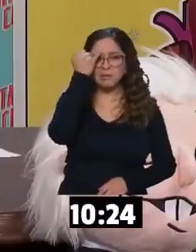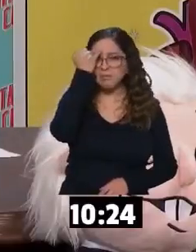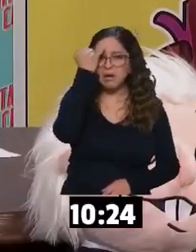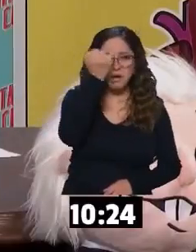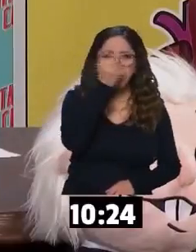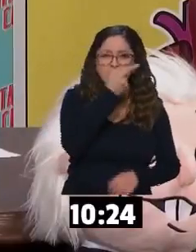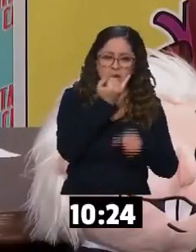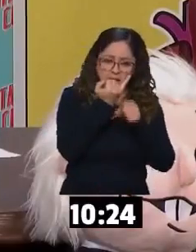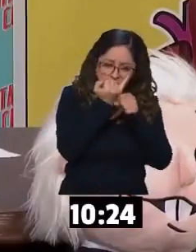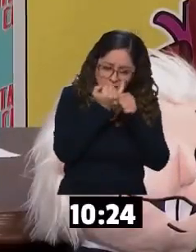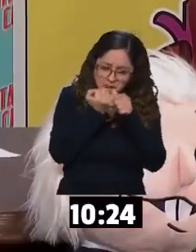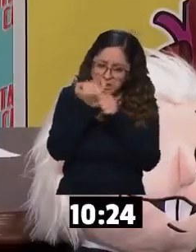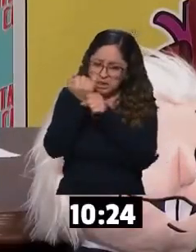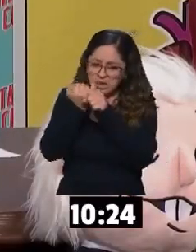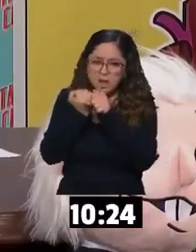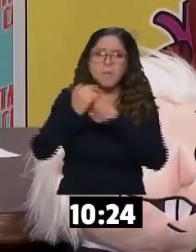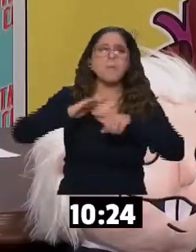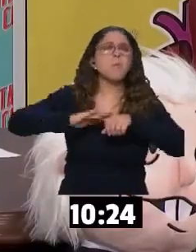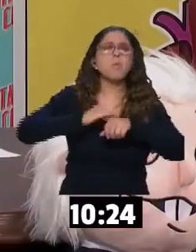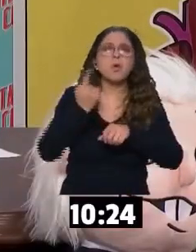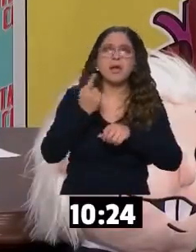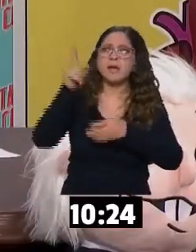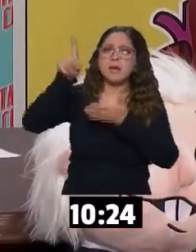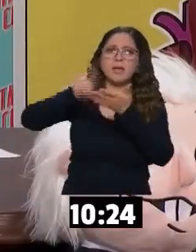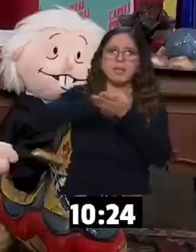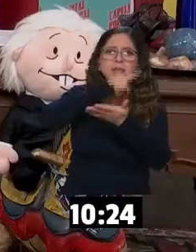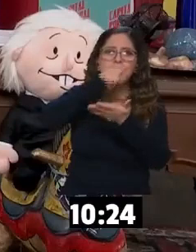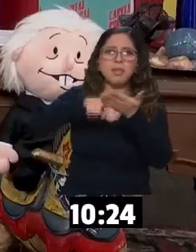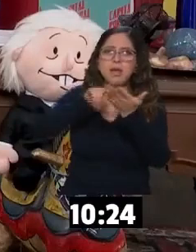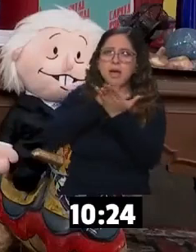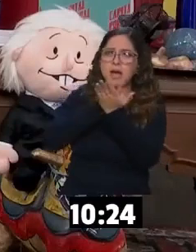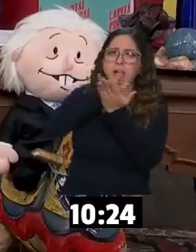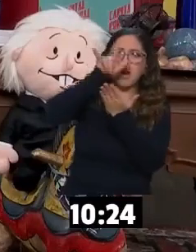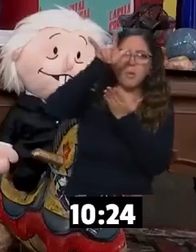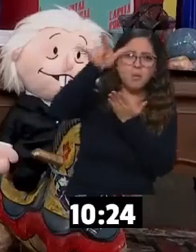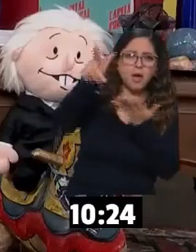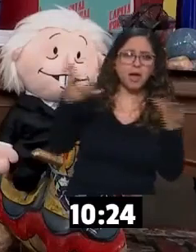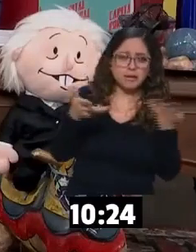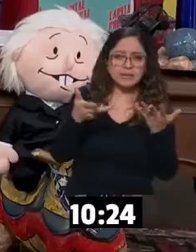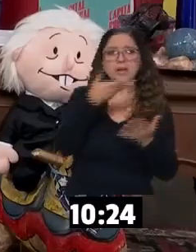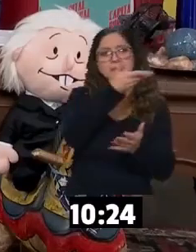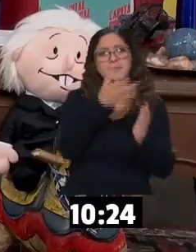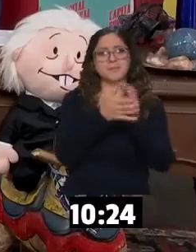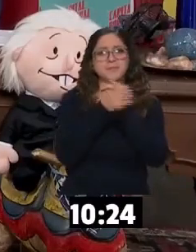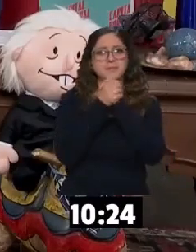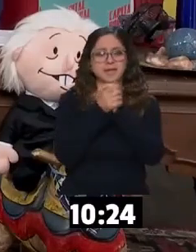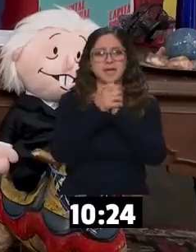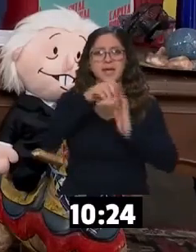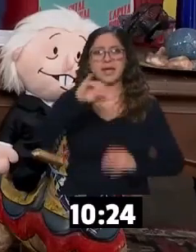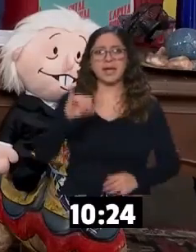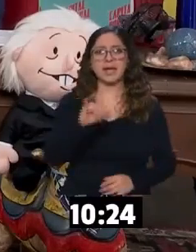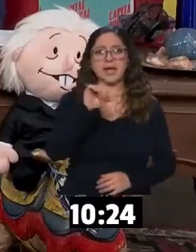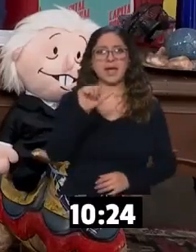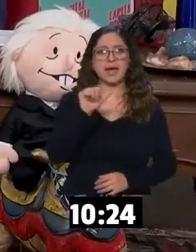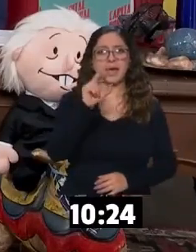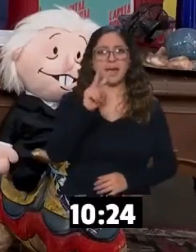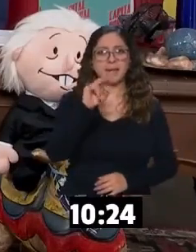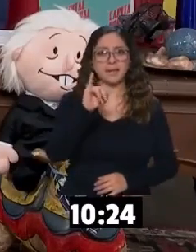de la cancelación y saberle. recibamos cálidamente a Javier Jiménez